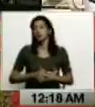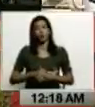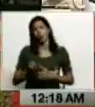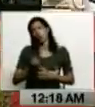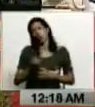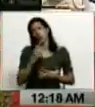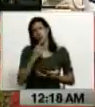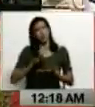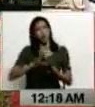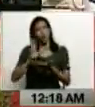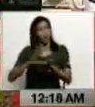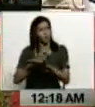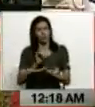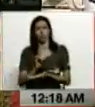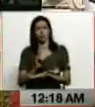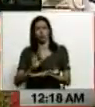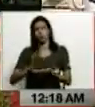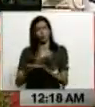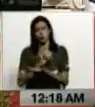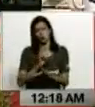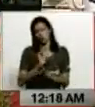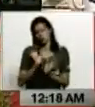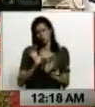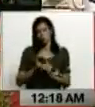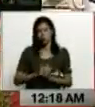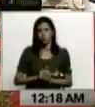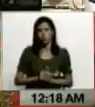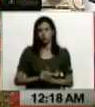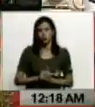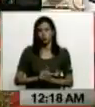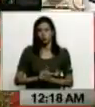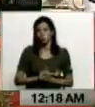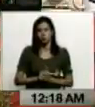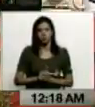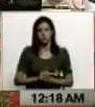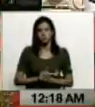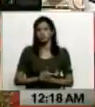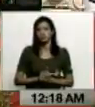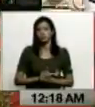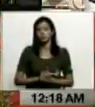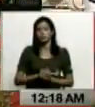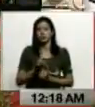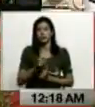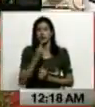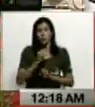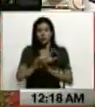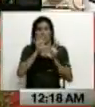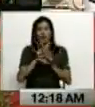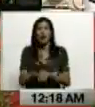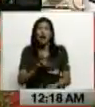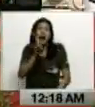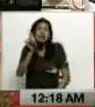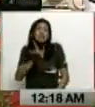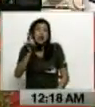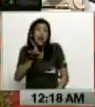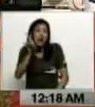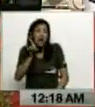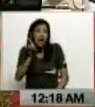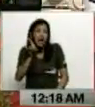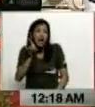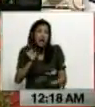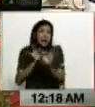no eso no es golpe Ah pero él aclara que es